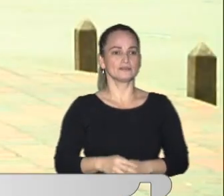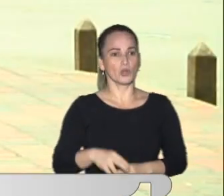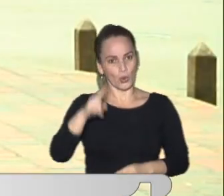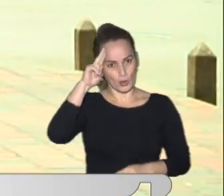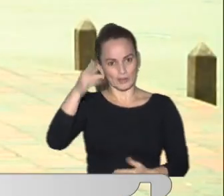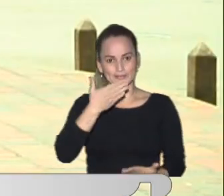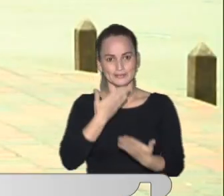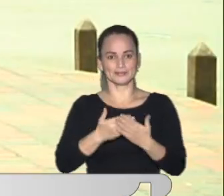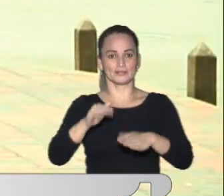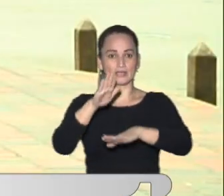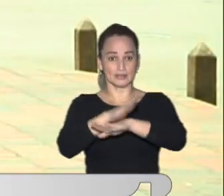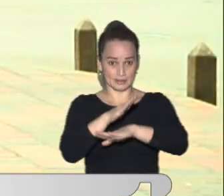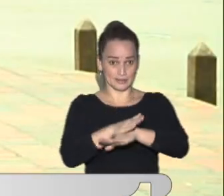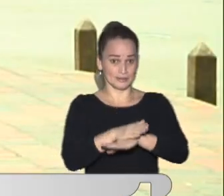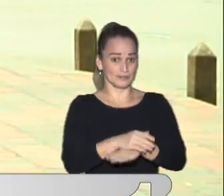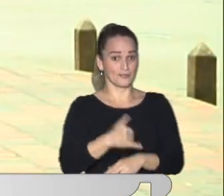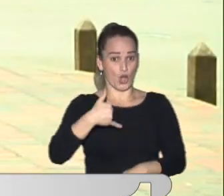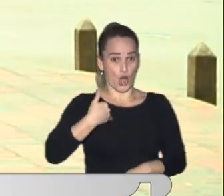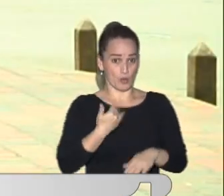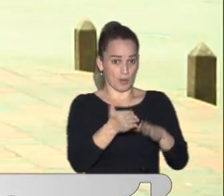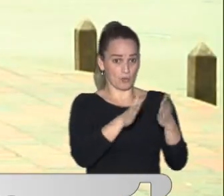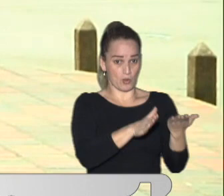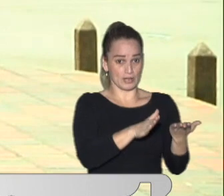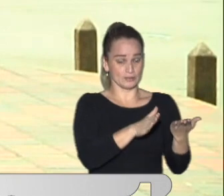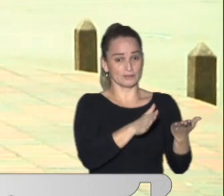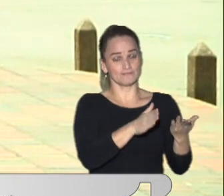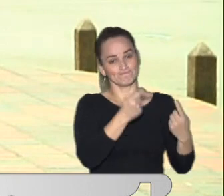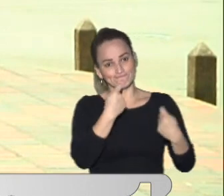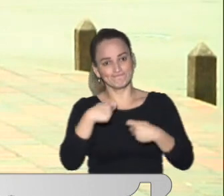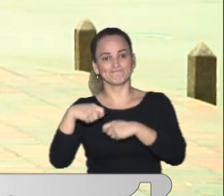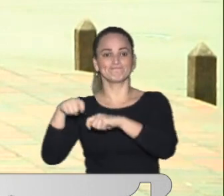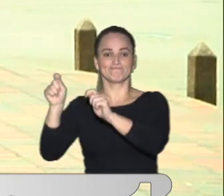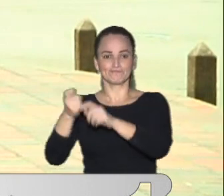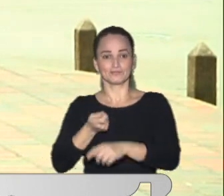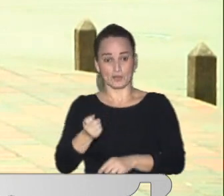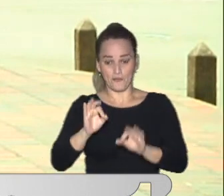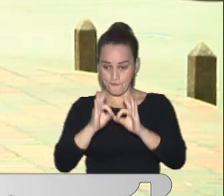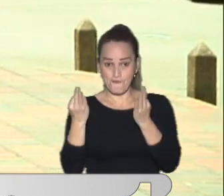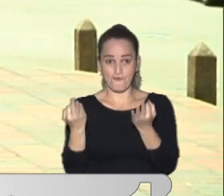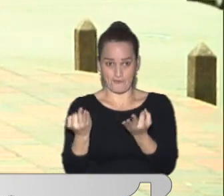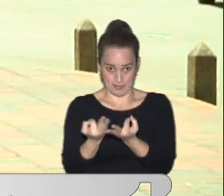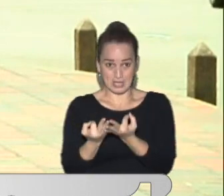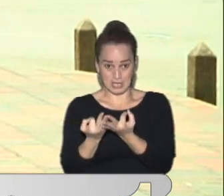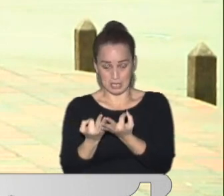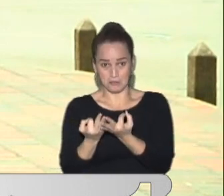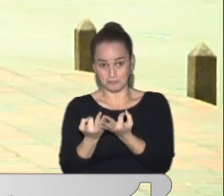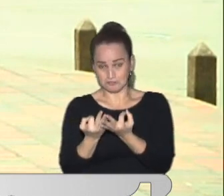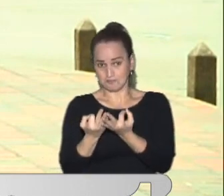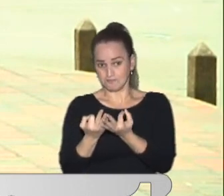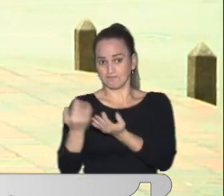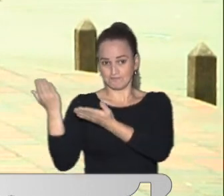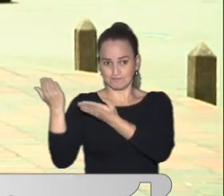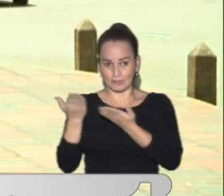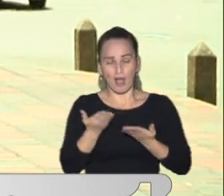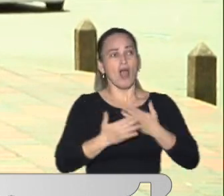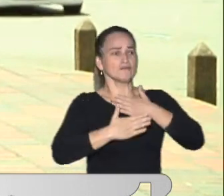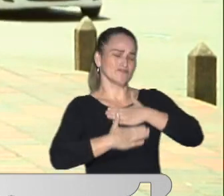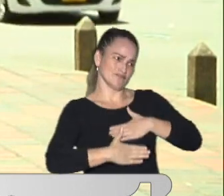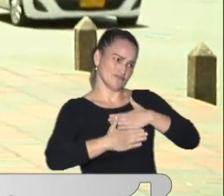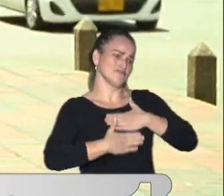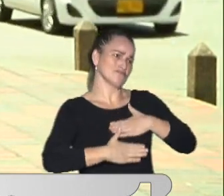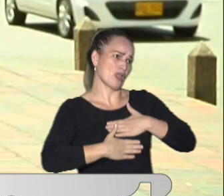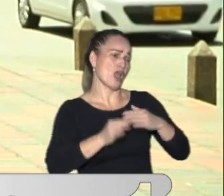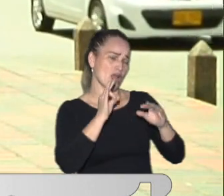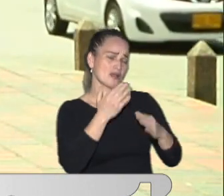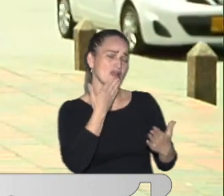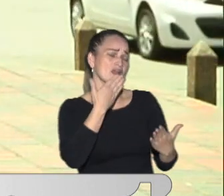Hola, buenas tardes. El cuerpo será repatriado en las próximas horas. La familia viajará de manera independiente, pero ya sienten una tranquilidad de poder